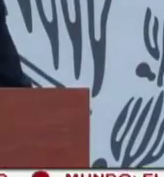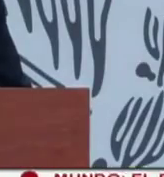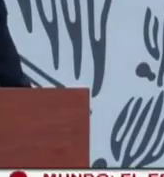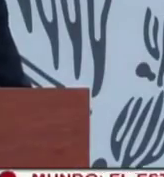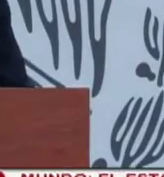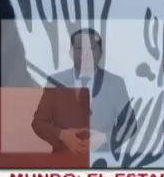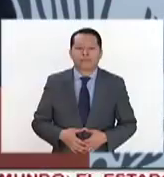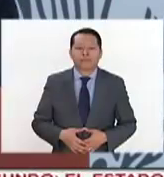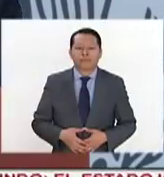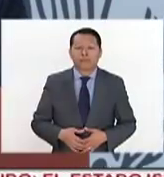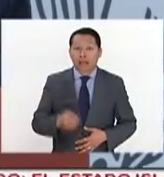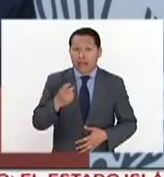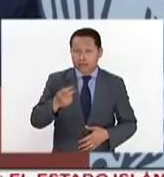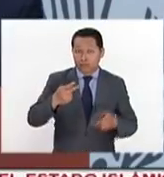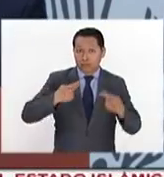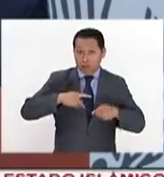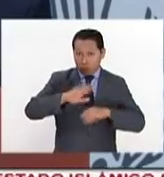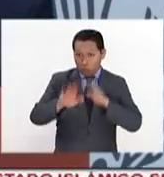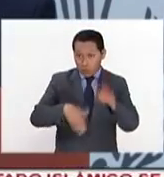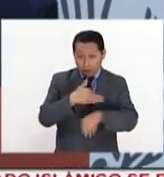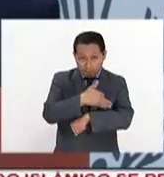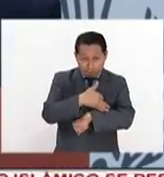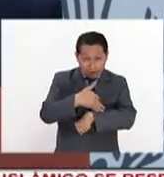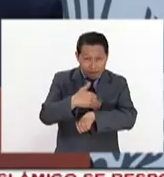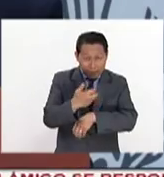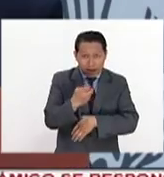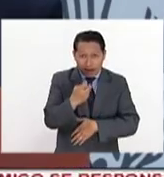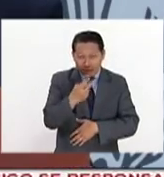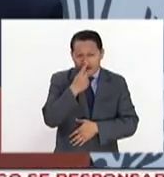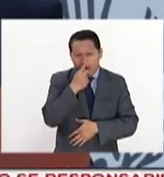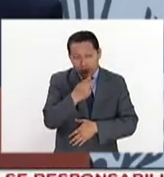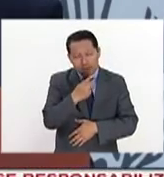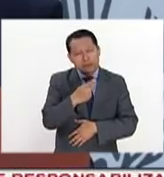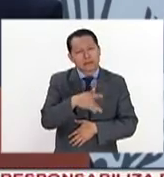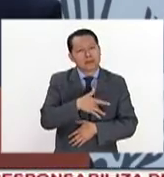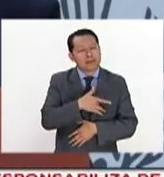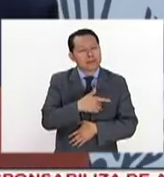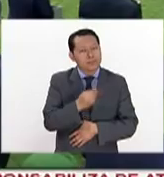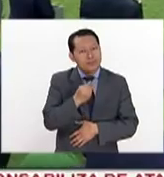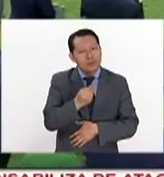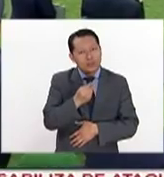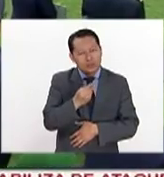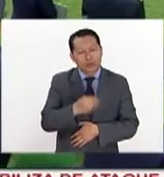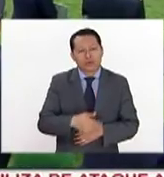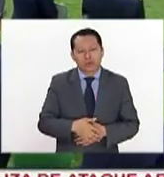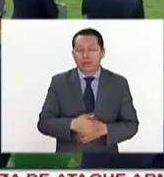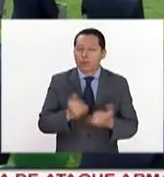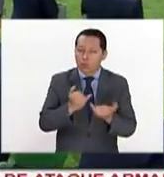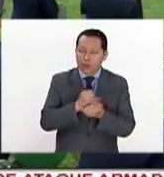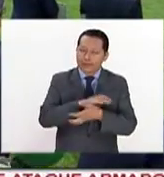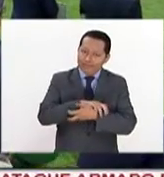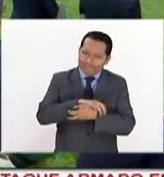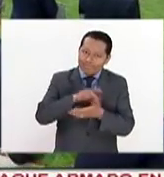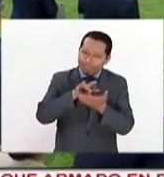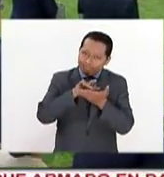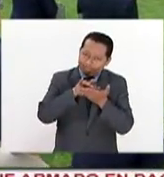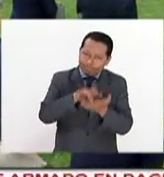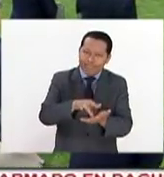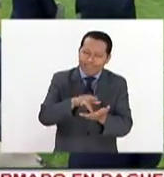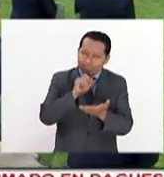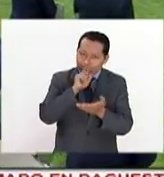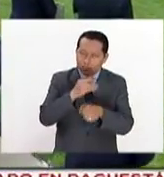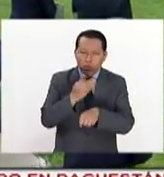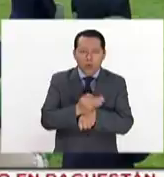A los familiares de las víctimas, les reitero mis condolencias y mi solidaridad en